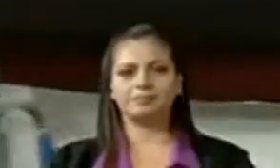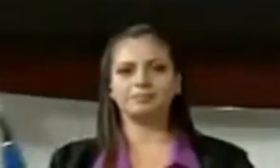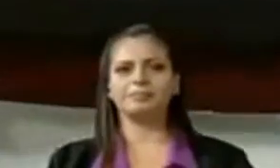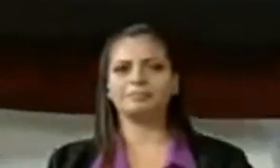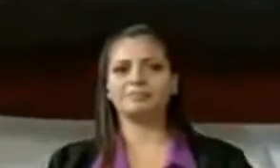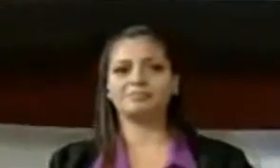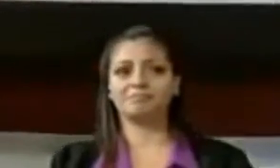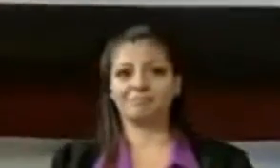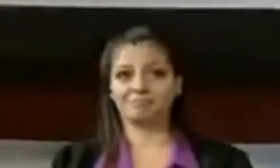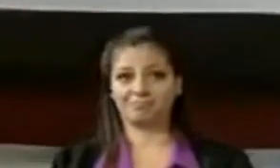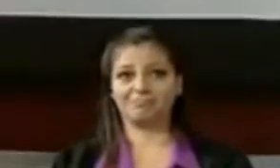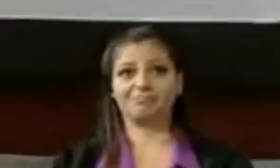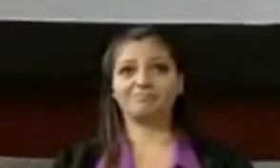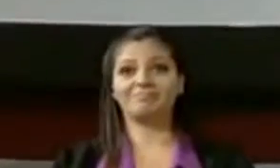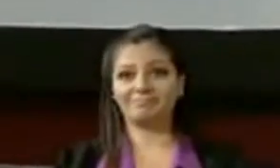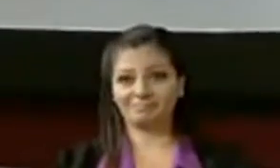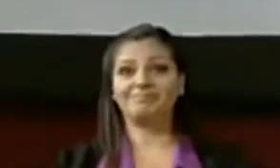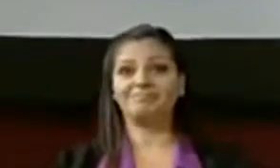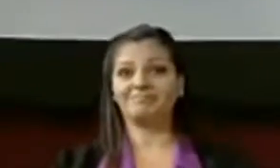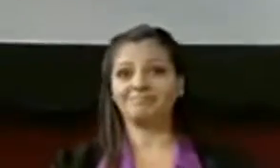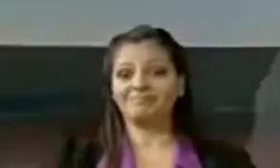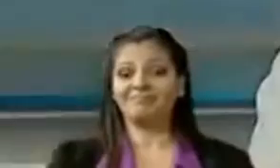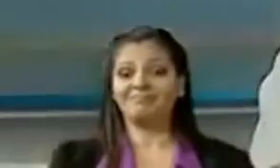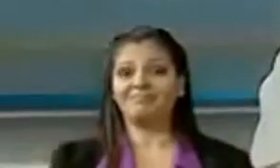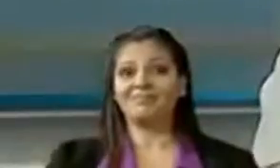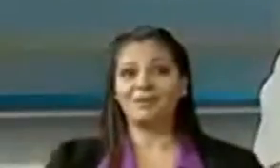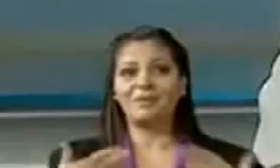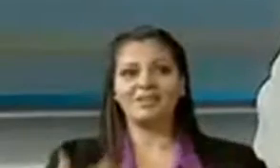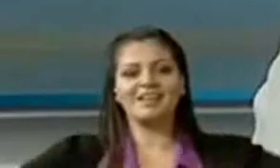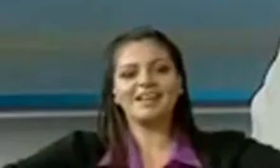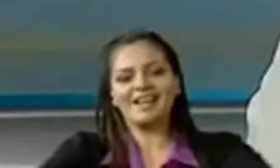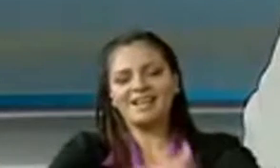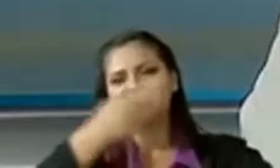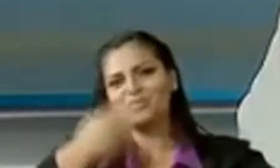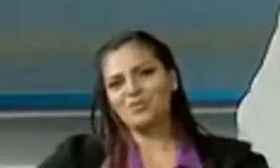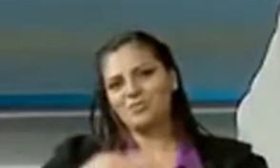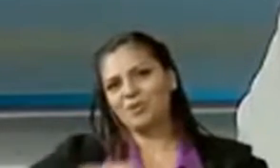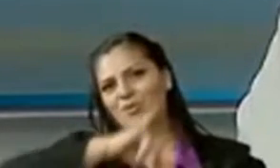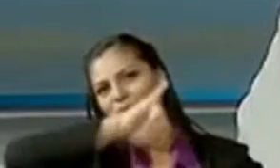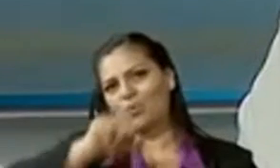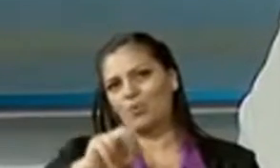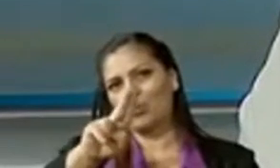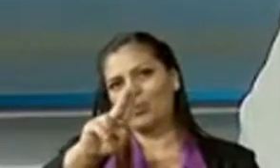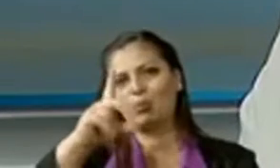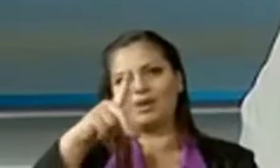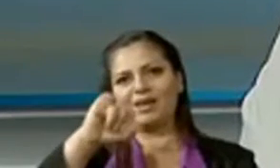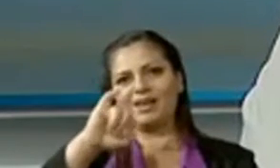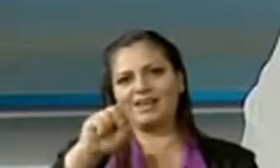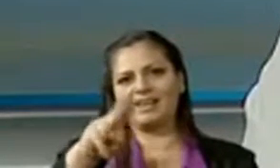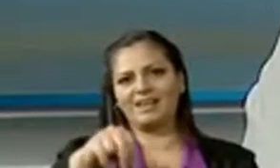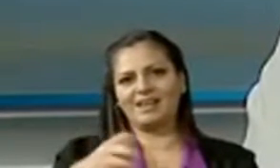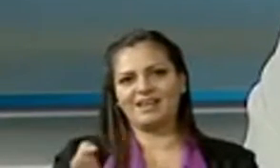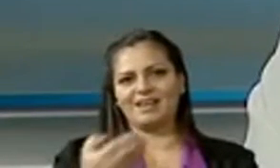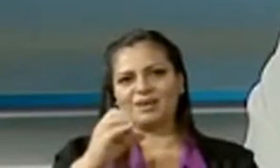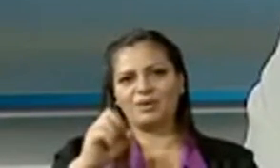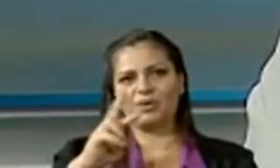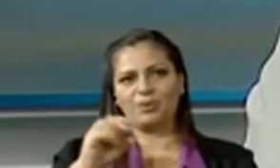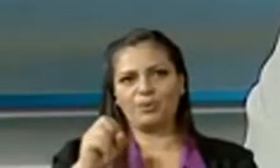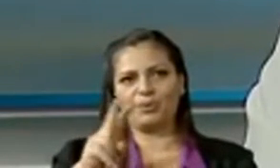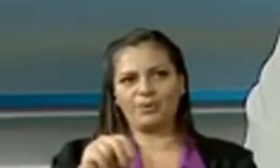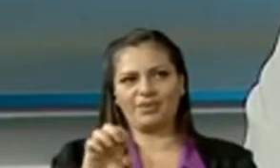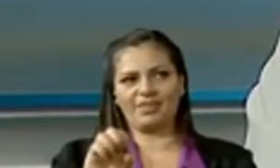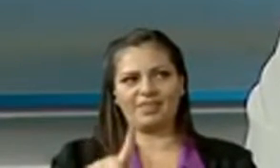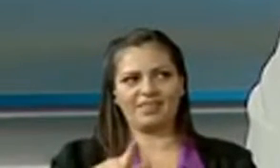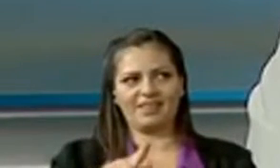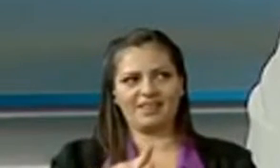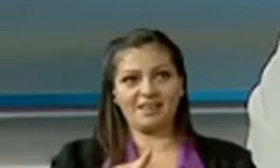Julián Coronel, la calle del dolor, conocida efectivamente como la calle del dolor, pero la avenida Eloy Alfaro es la conocida como la calle